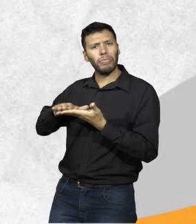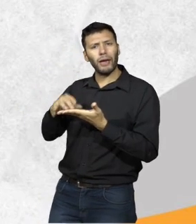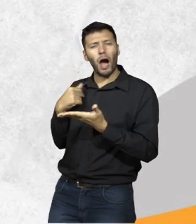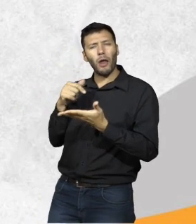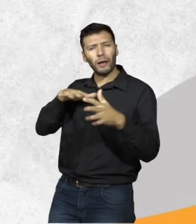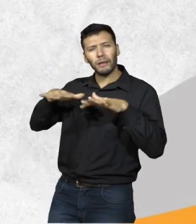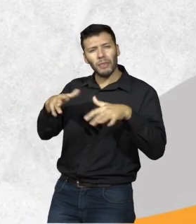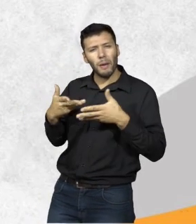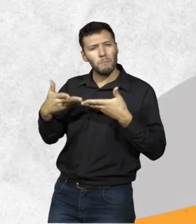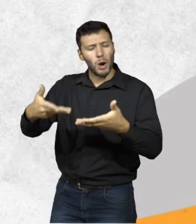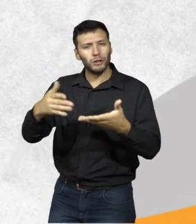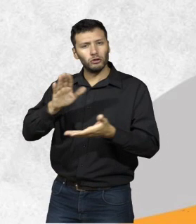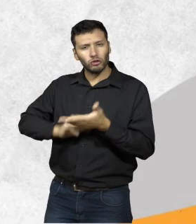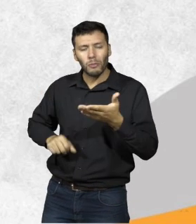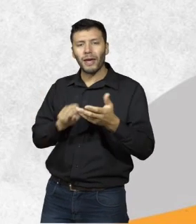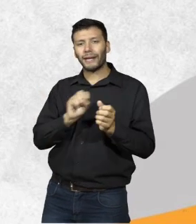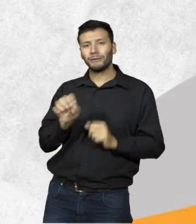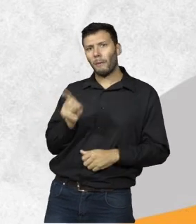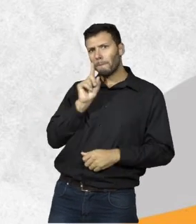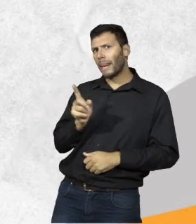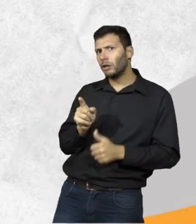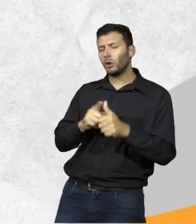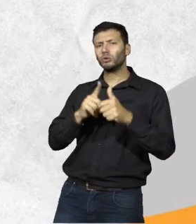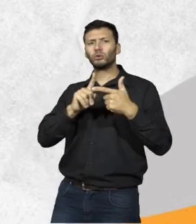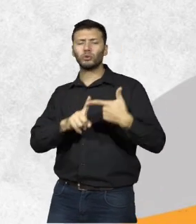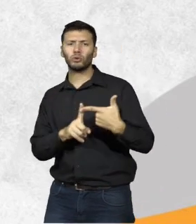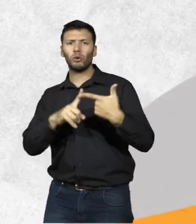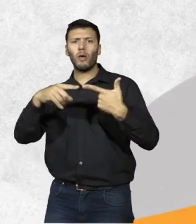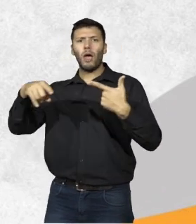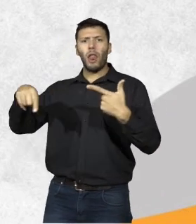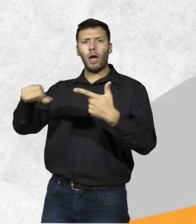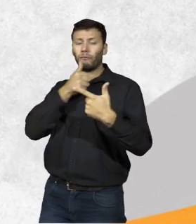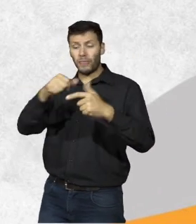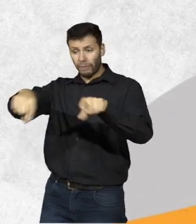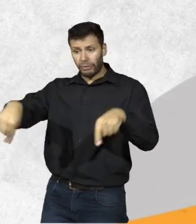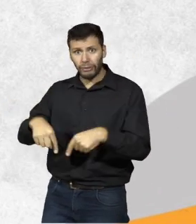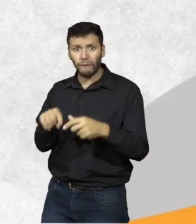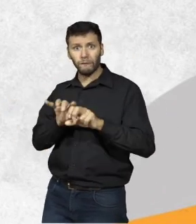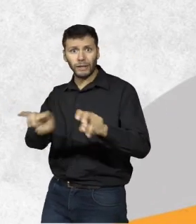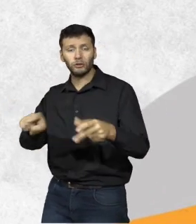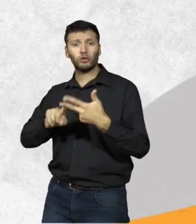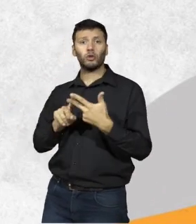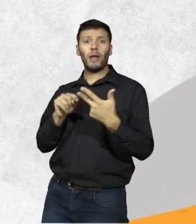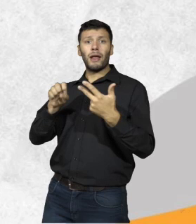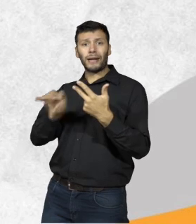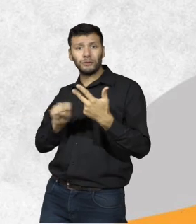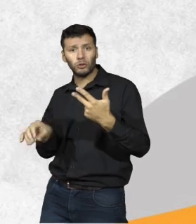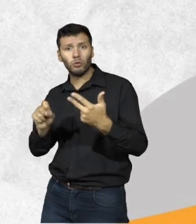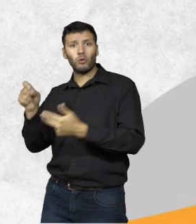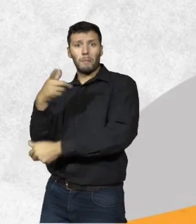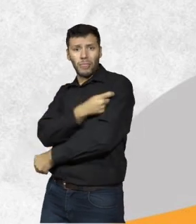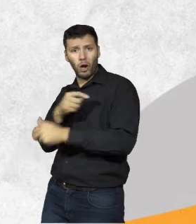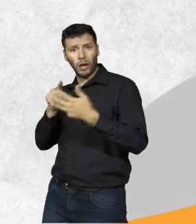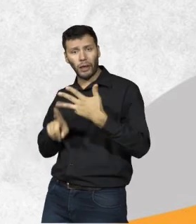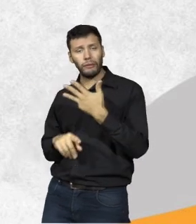mostrar, residuos peligrosos, efluentes y desinfecciones, contaminación atmosférica, residuos patogénicos. NFU